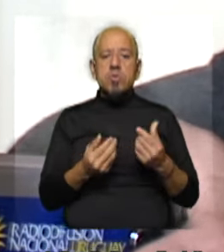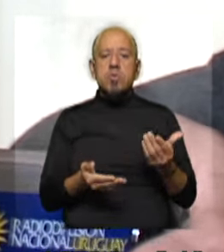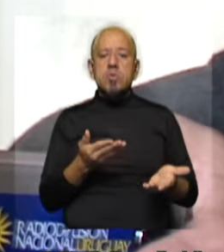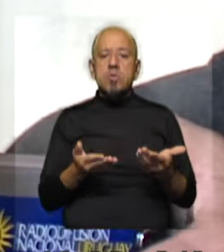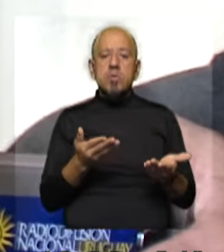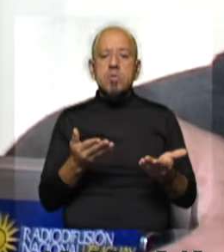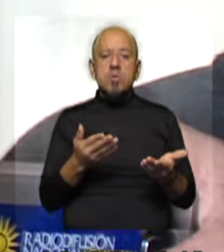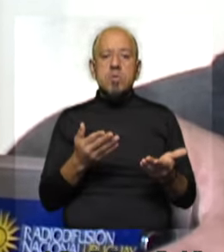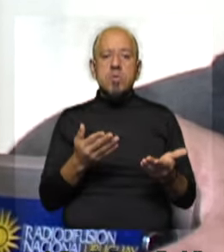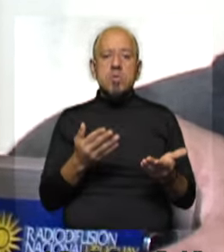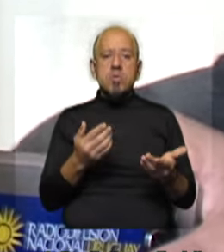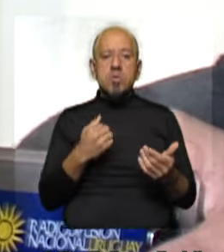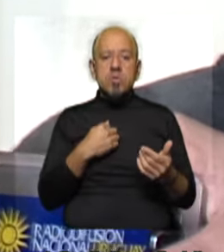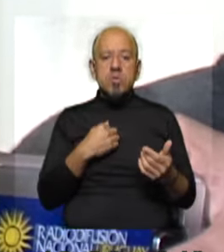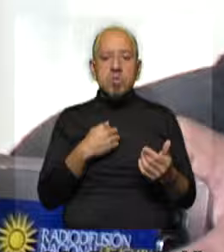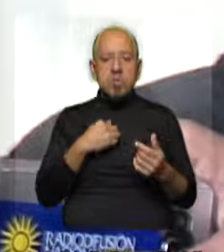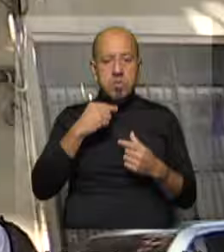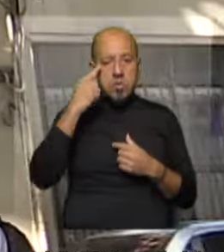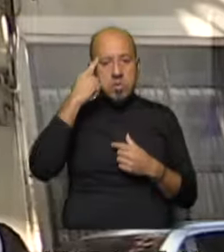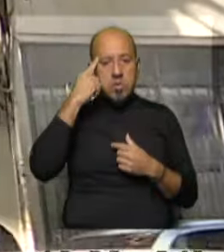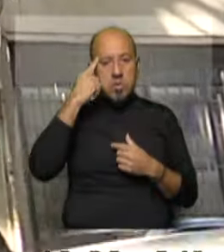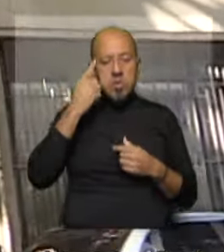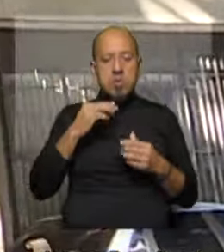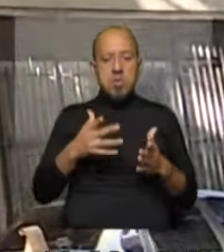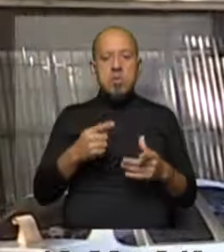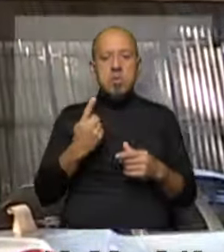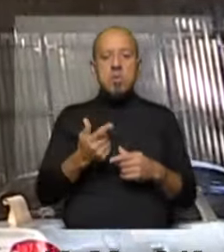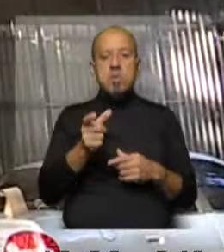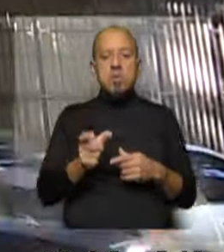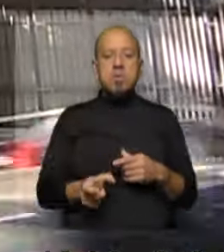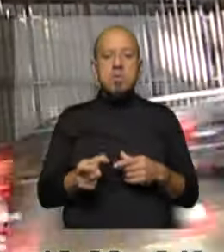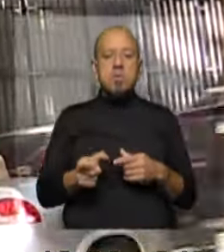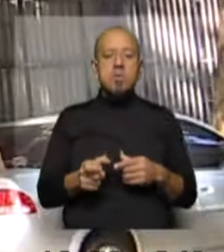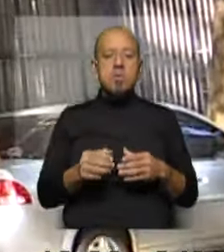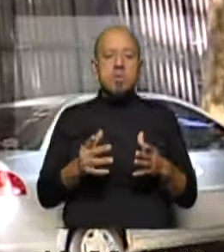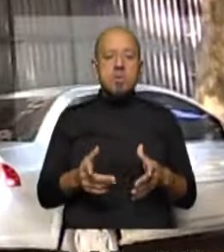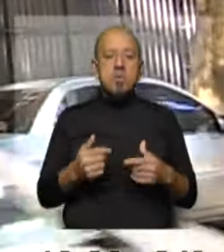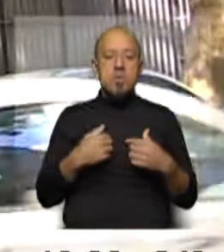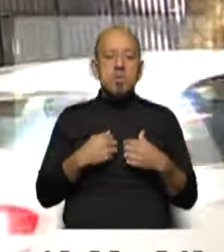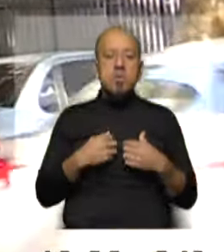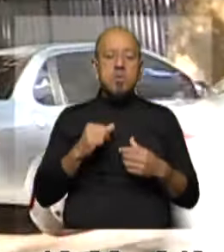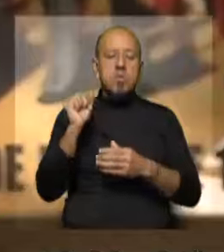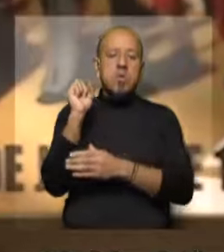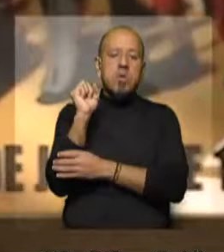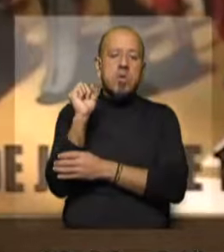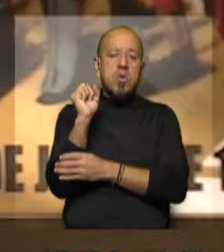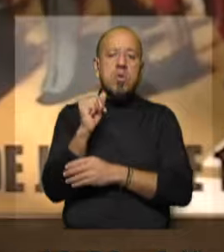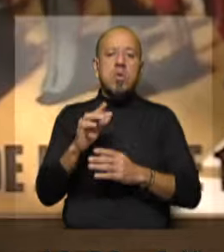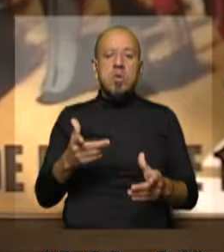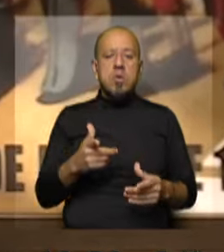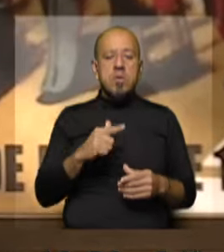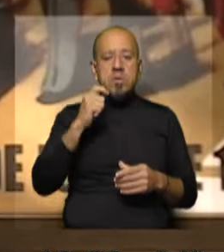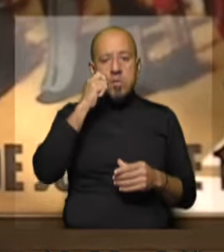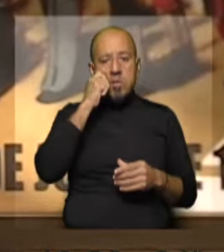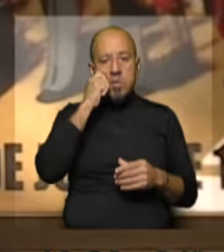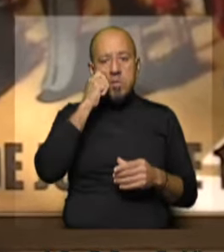Consejo Ejecutivo entendemos que bueno, teniendo en cuenta que una persona, nosotros el movimiento sindical está juntando firmas para bajar la edad